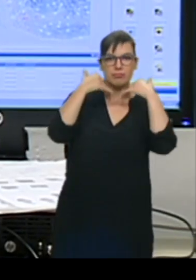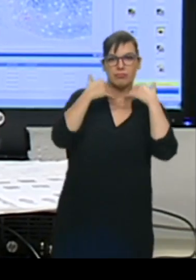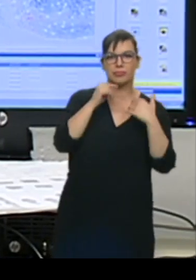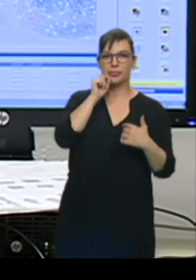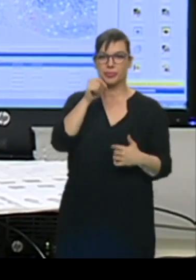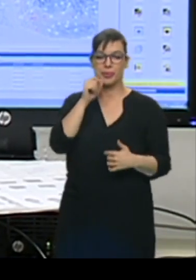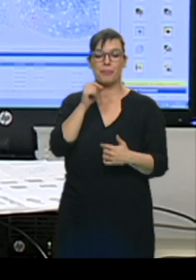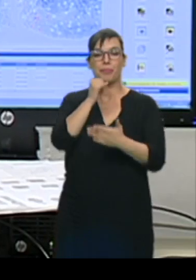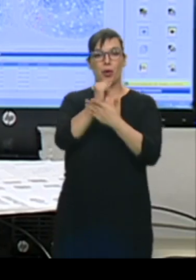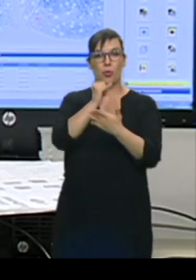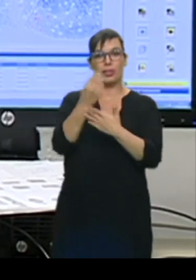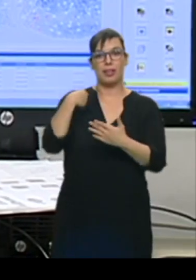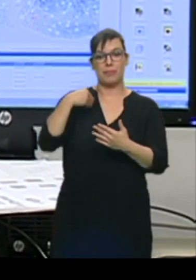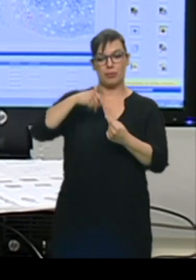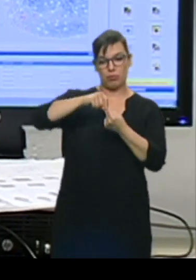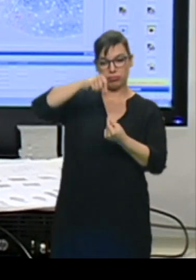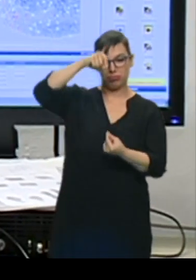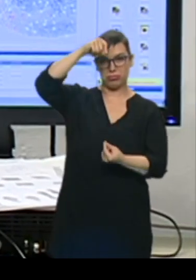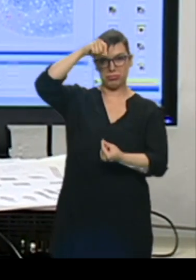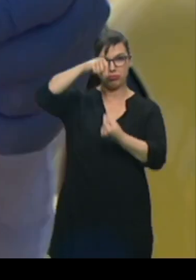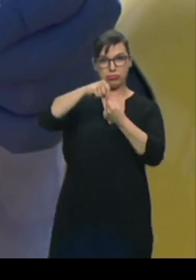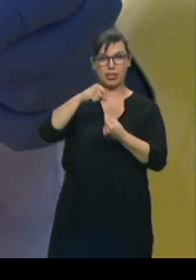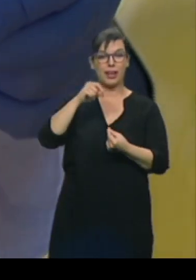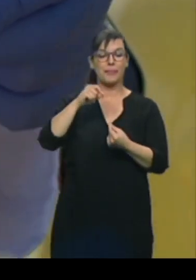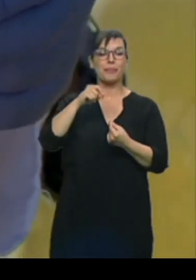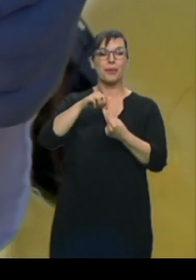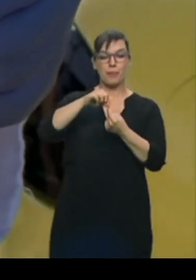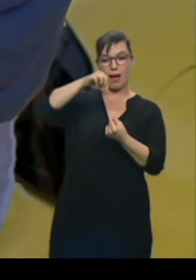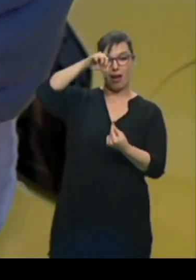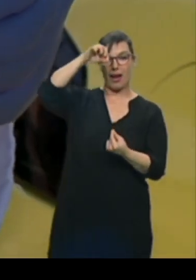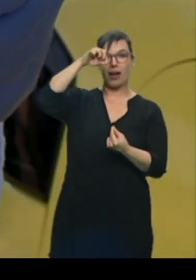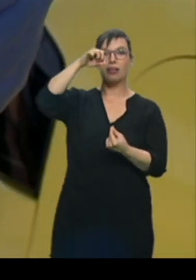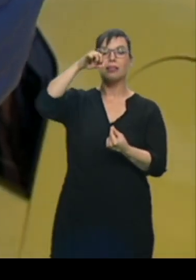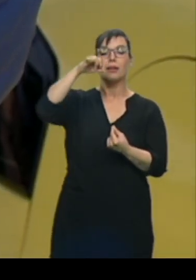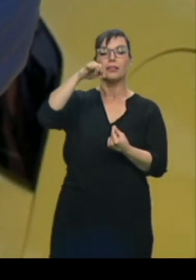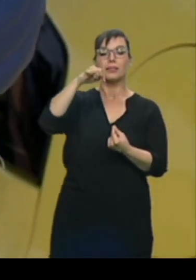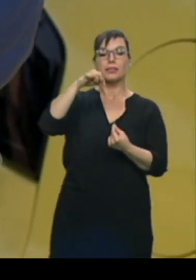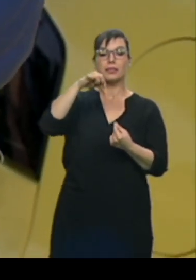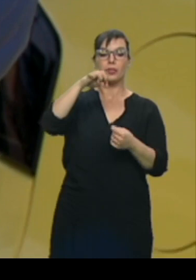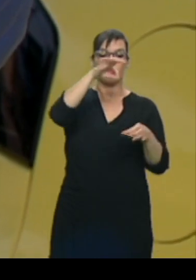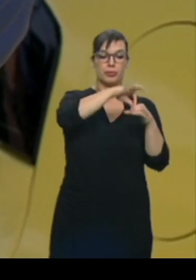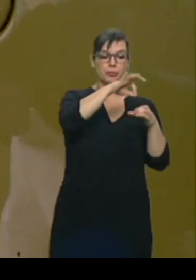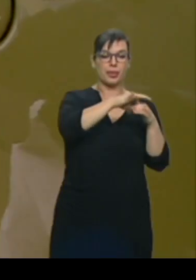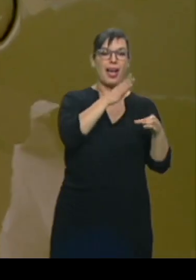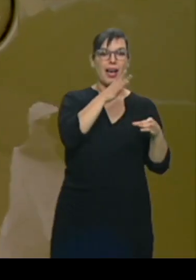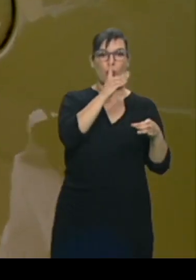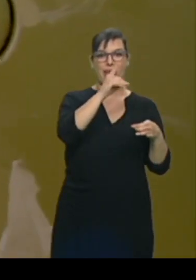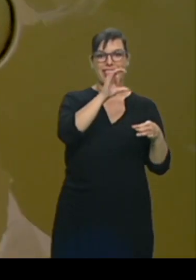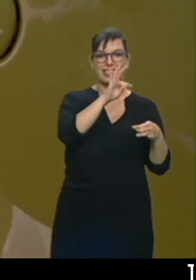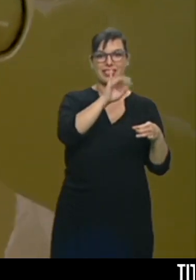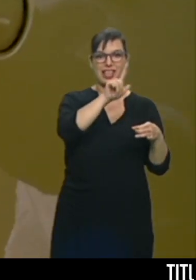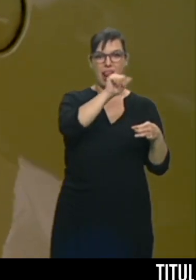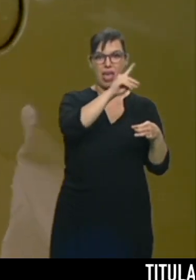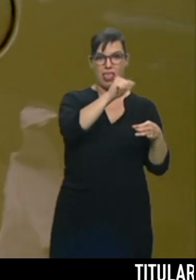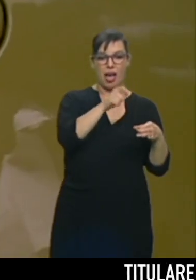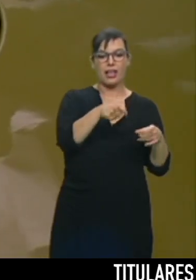hisopado, que se utilizan, es una especie de bastoncillos un poquito más largos. Se humedecen con agua destilada y se pasan